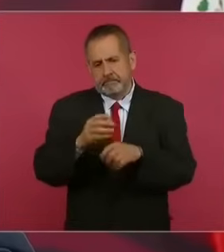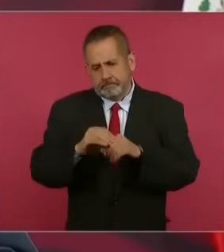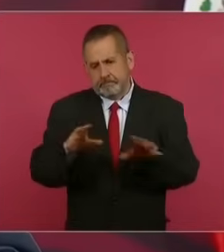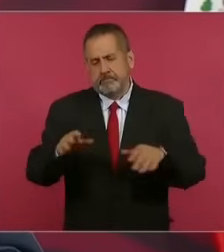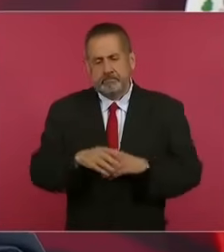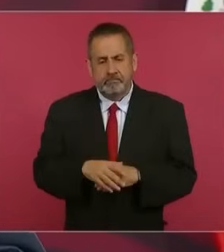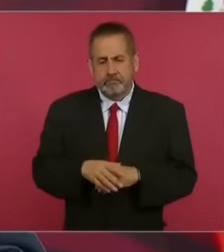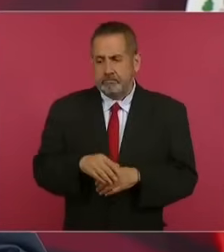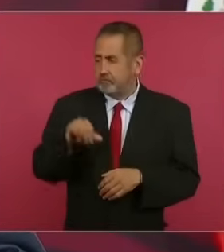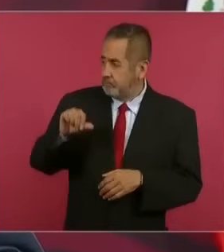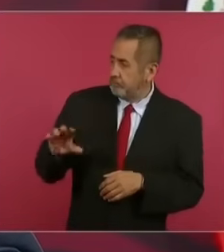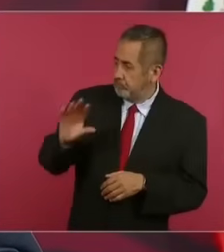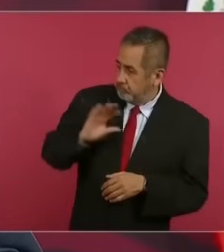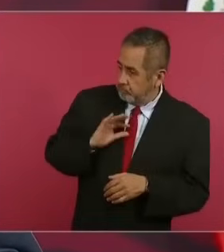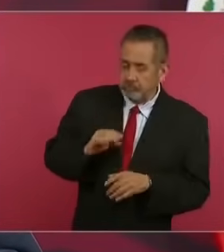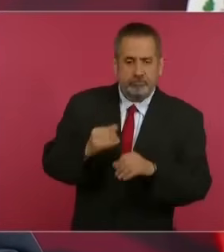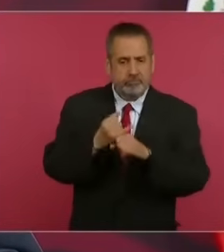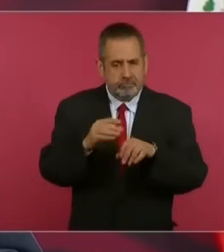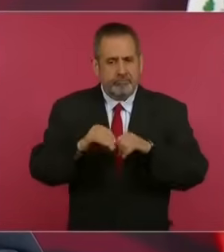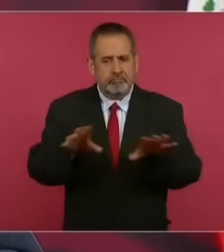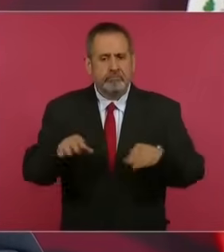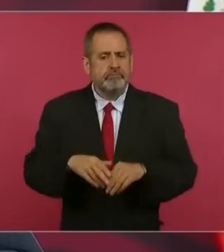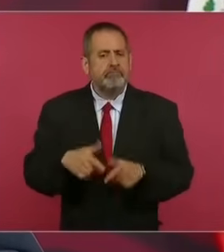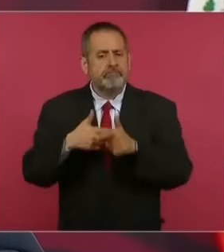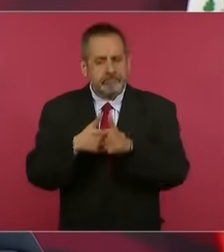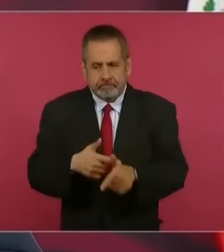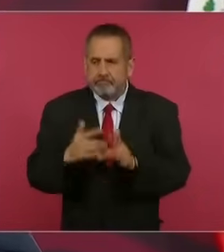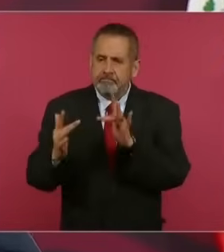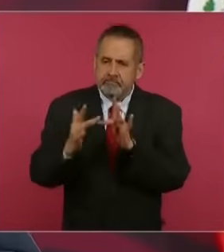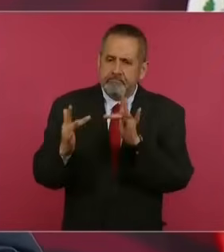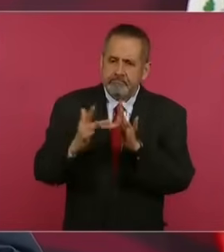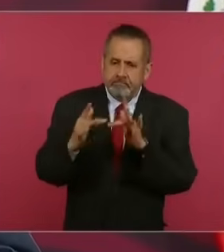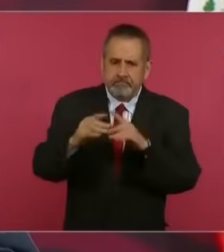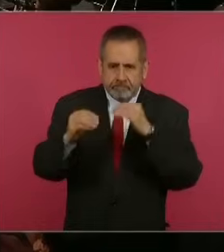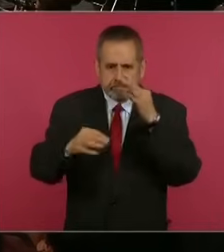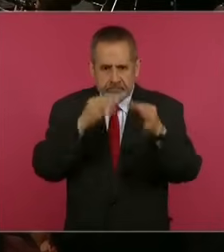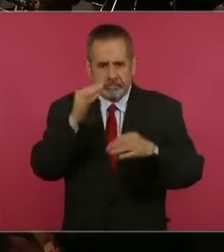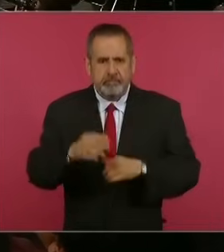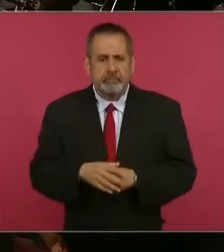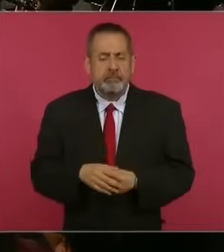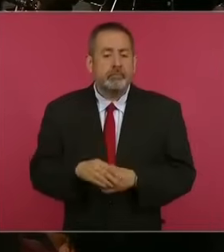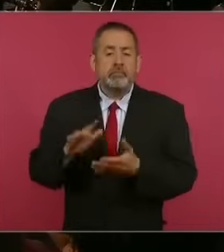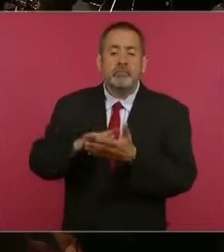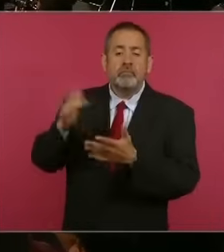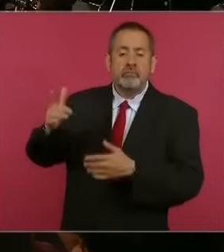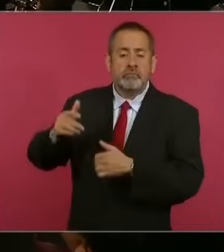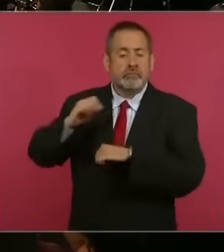hasta ahora y nos vamos a seguir comunicando. Muchas gracias, general.